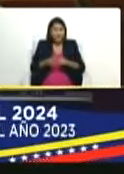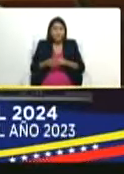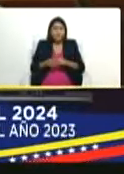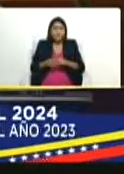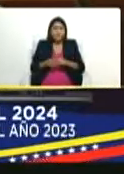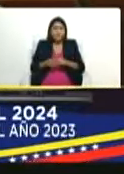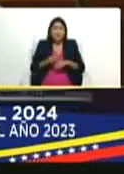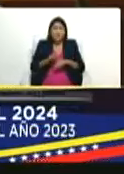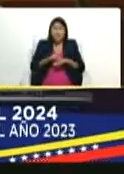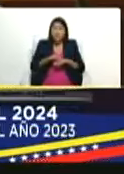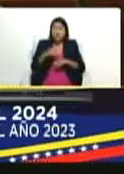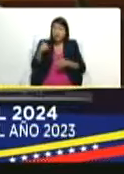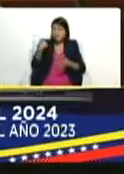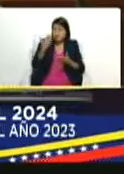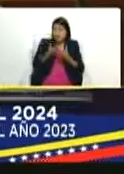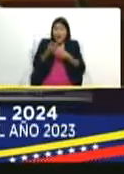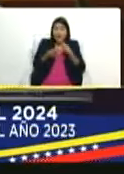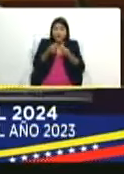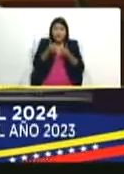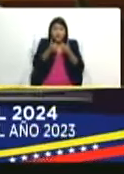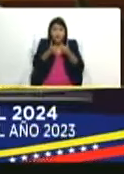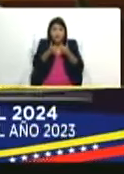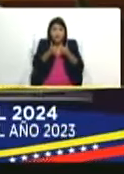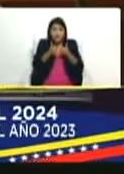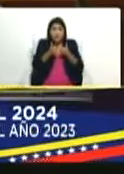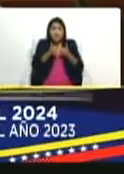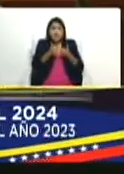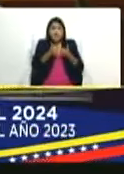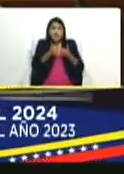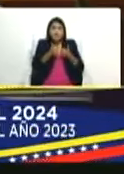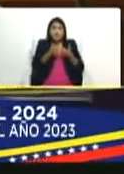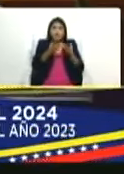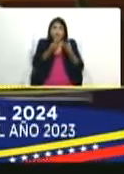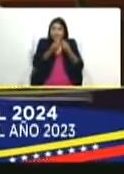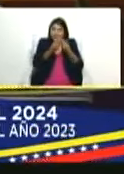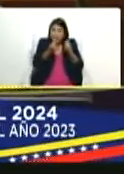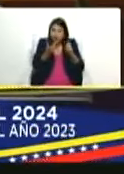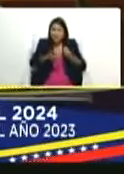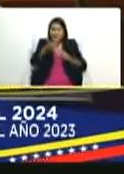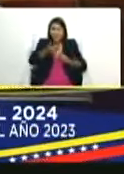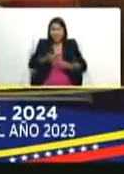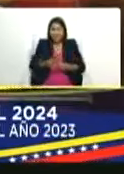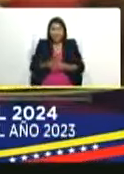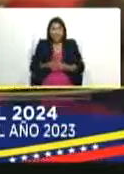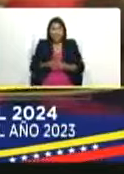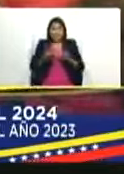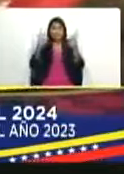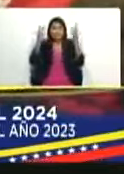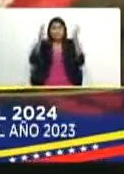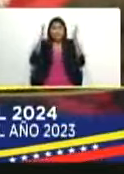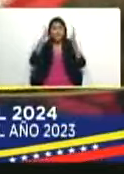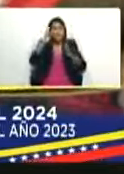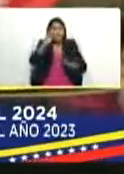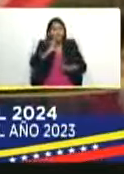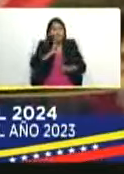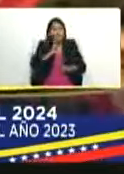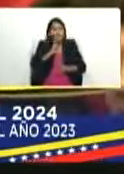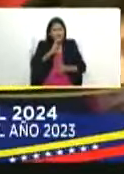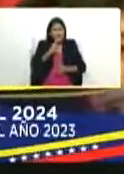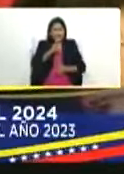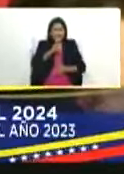últimamente, porque hacer el bien no cuesta nada y vale mucho. Simón Bolívar.